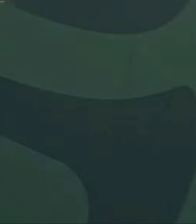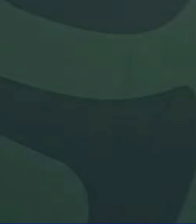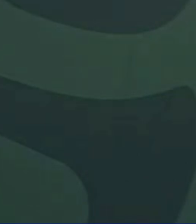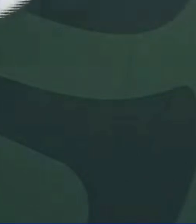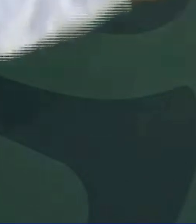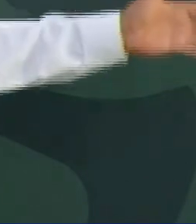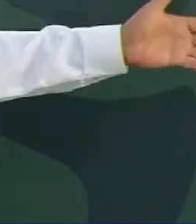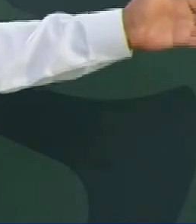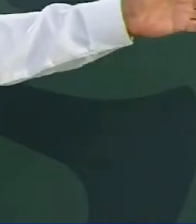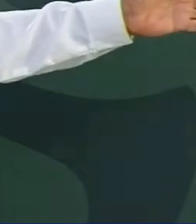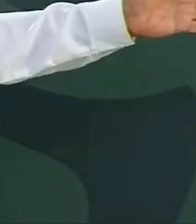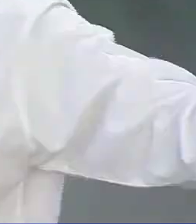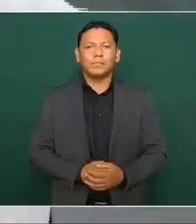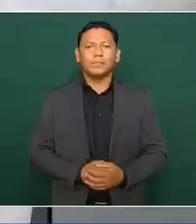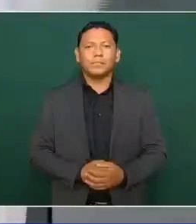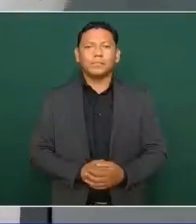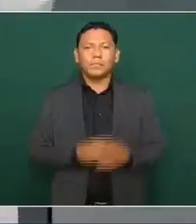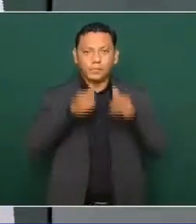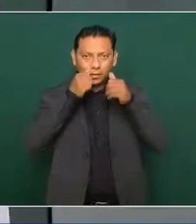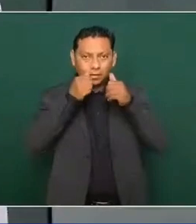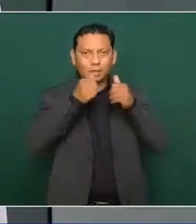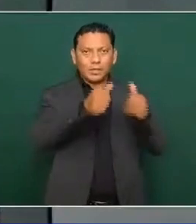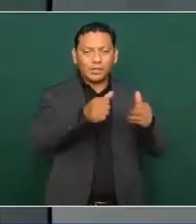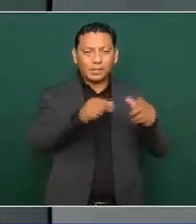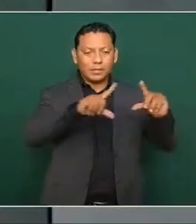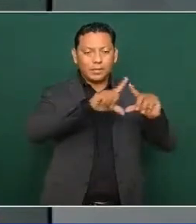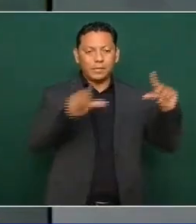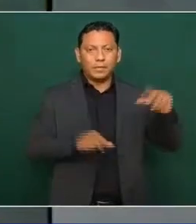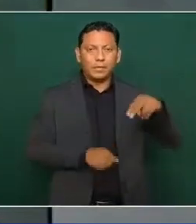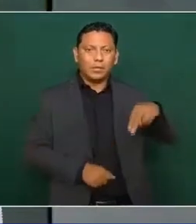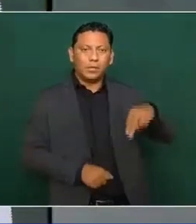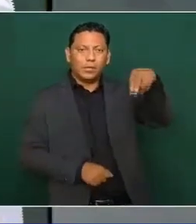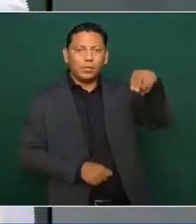Entonces se atiende el norte, se atiende también